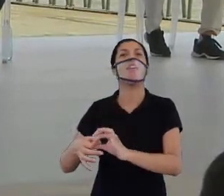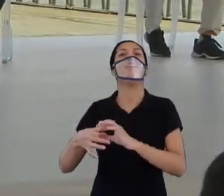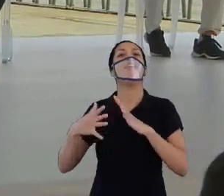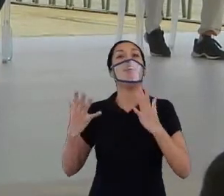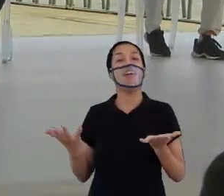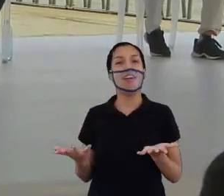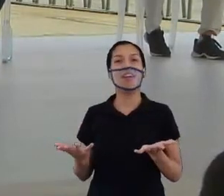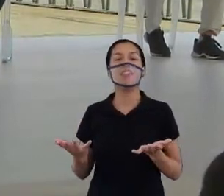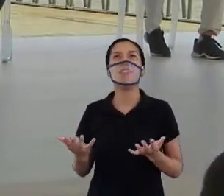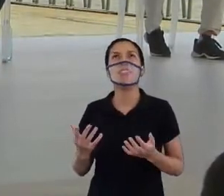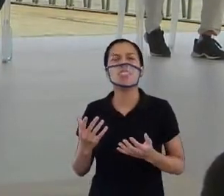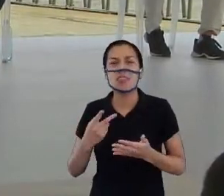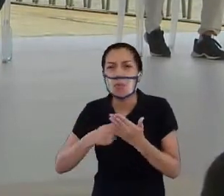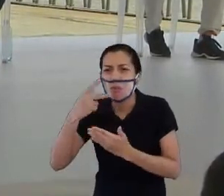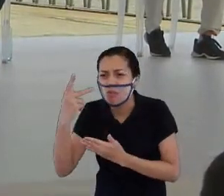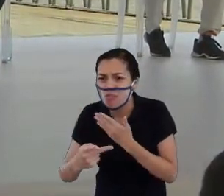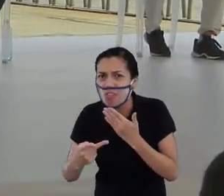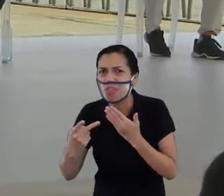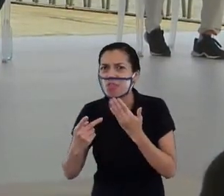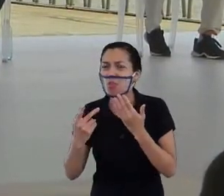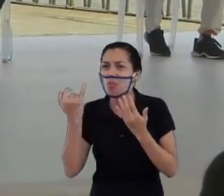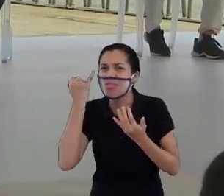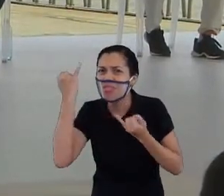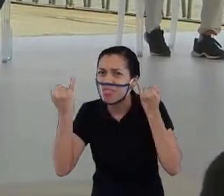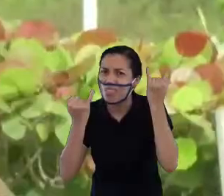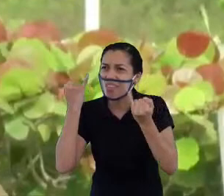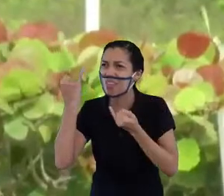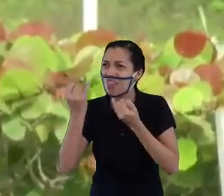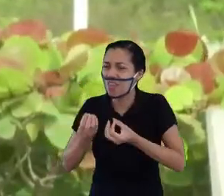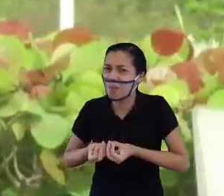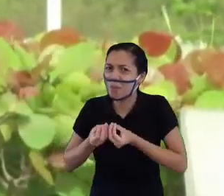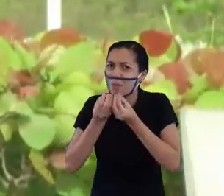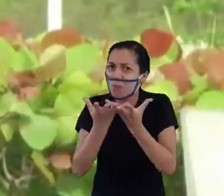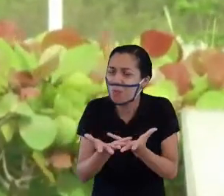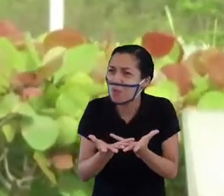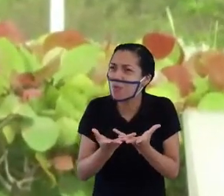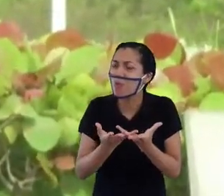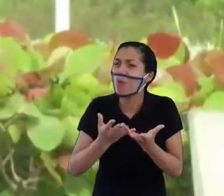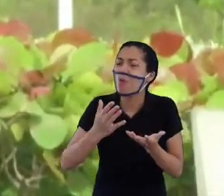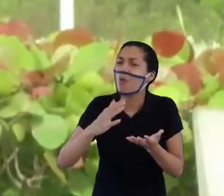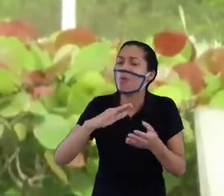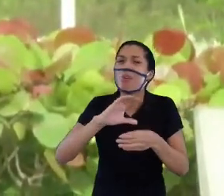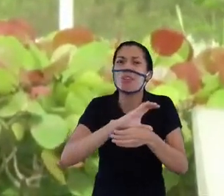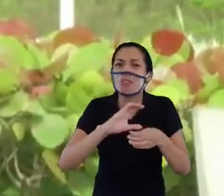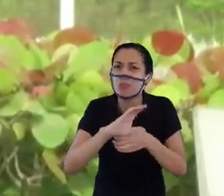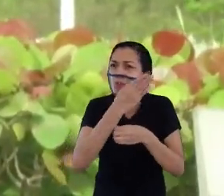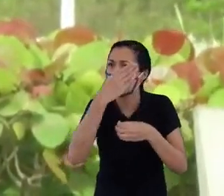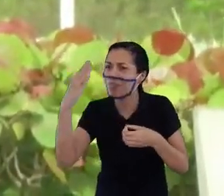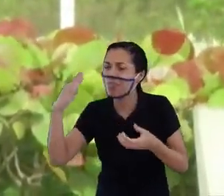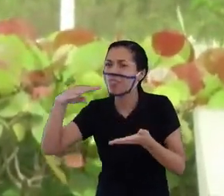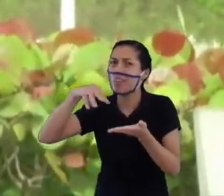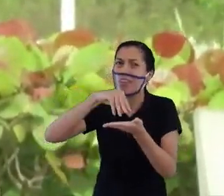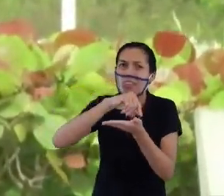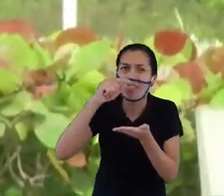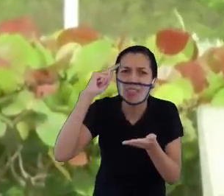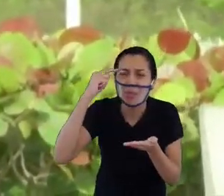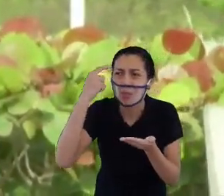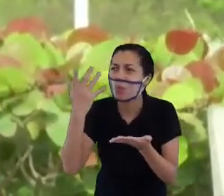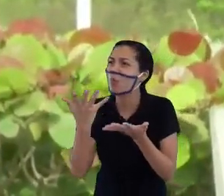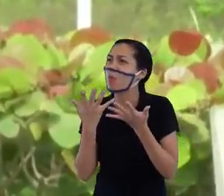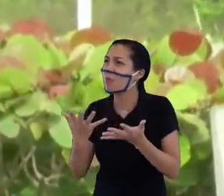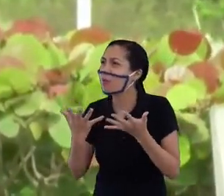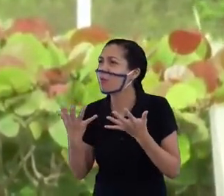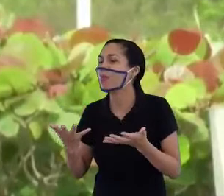aportar y entre todos remar para así sacar adelante y llegar, digamos, a donde nos hemos